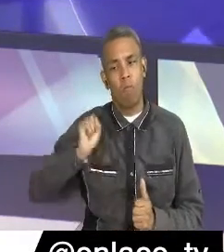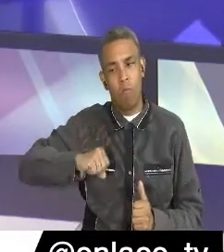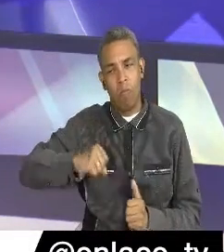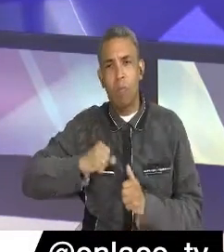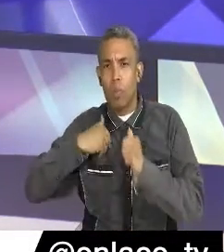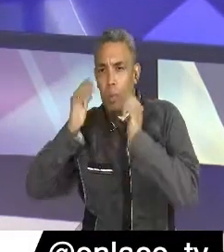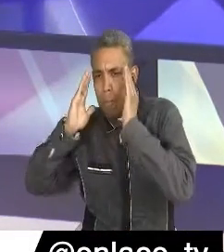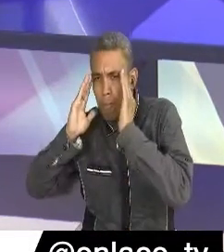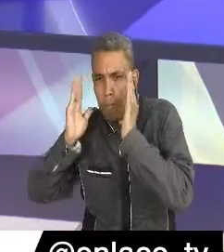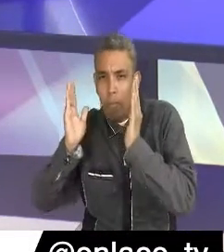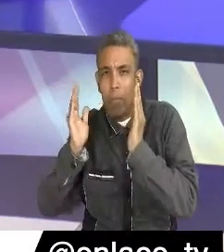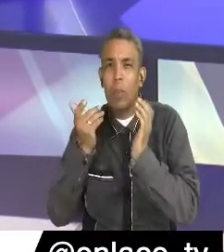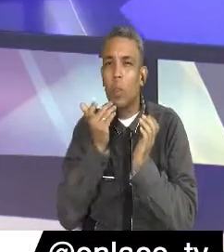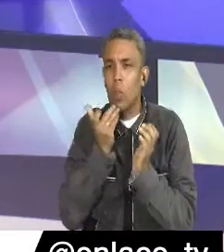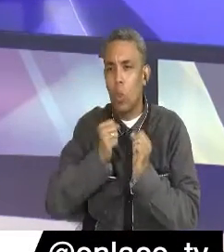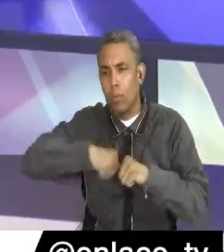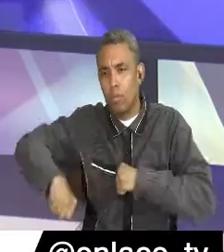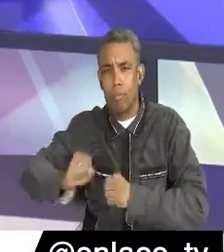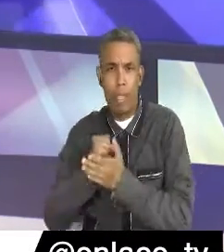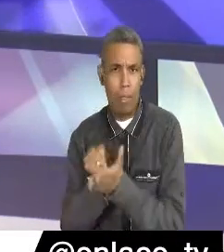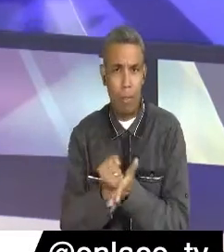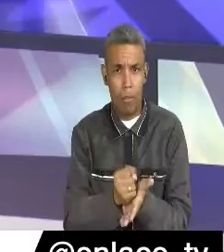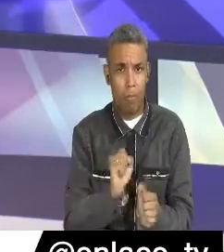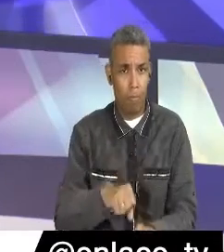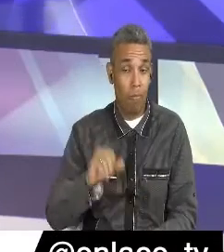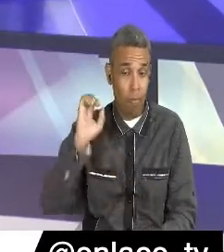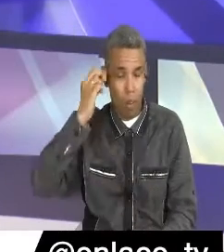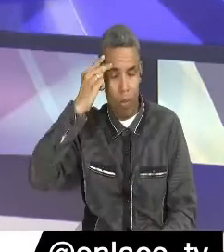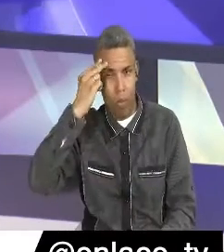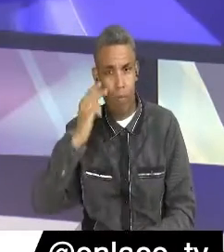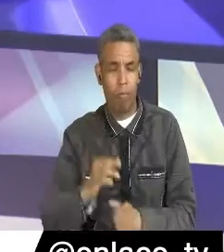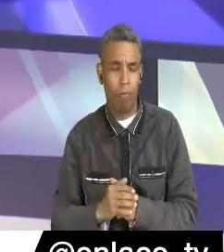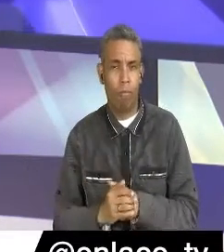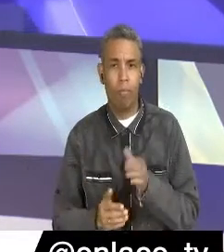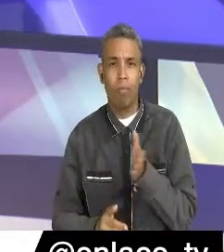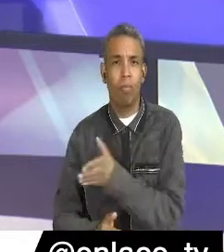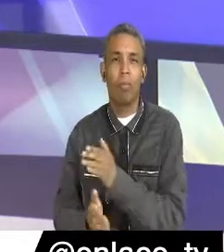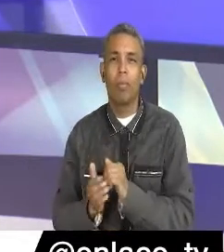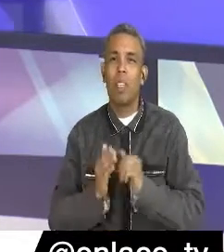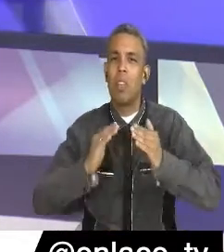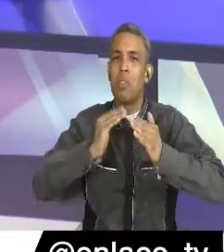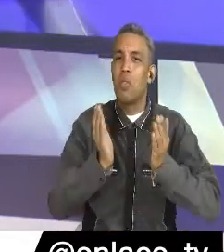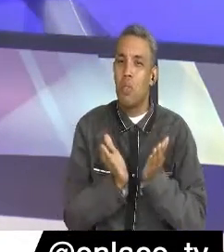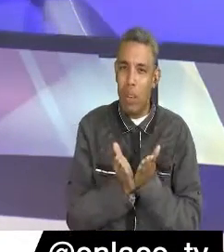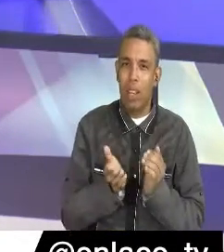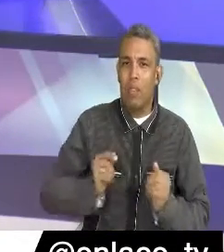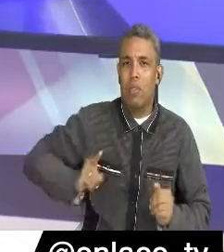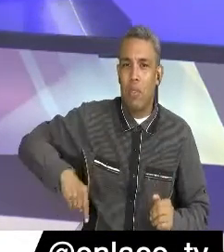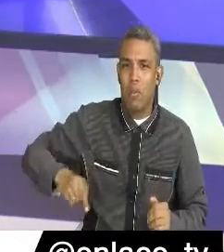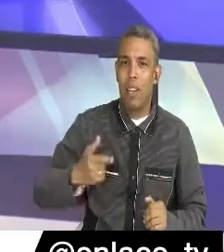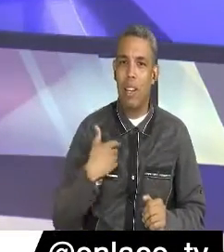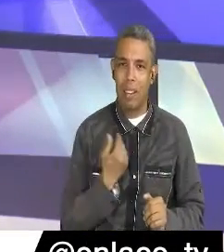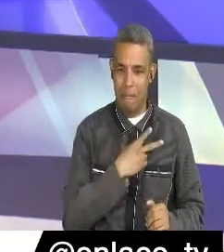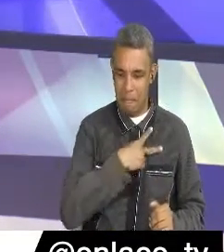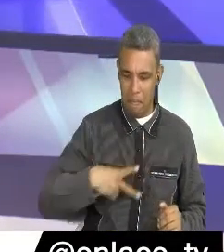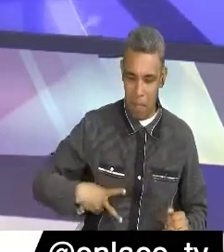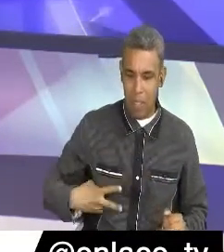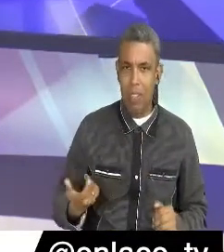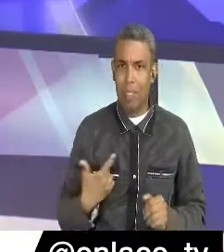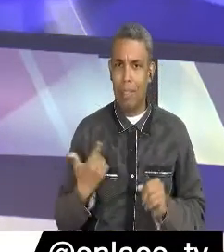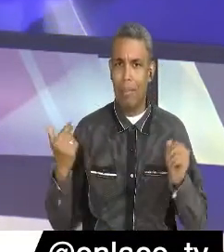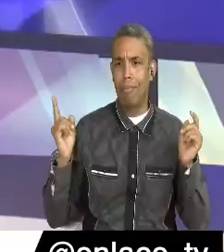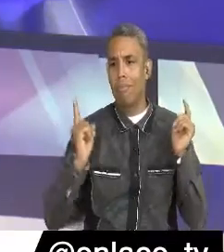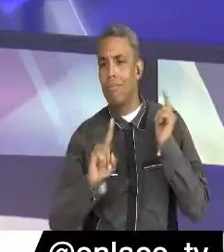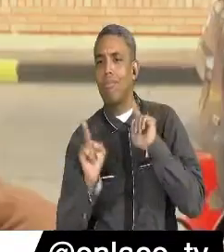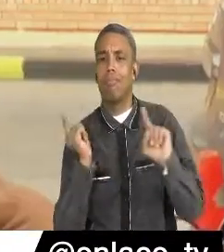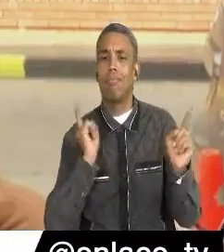de solidaridad en Barranca Bermeja. En otras noticias, se cumple encuentro de personeros escolares en la tarde de este martes en el Instituto Técnico